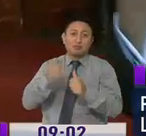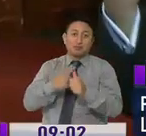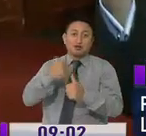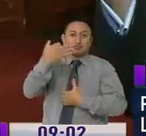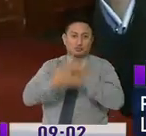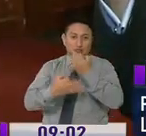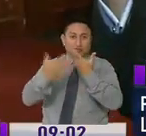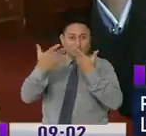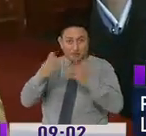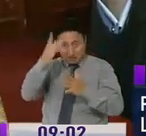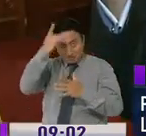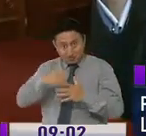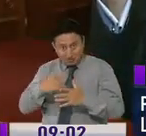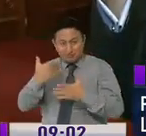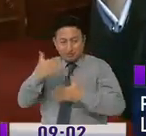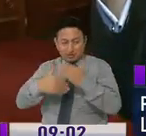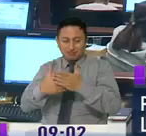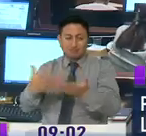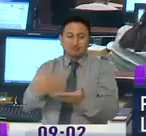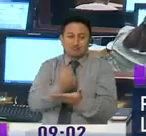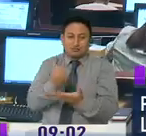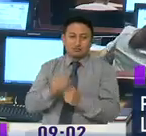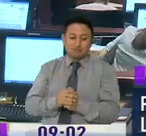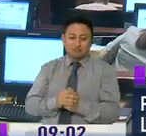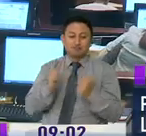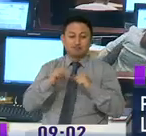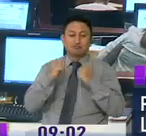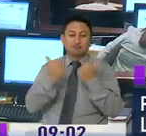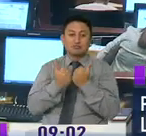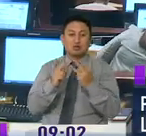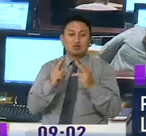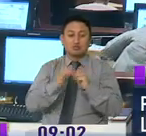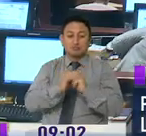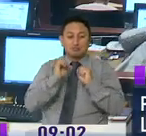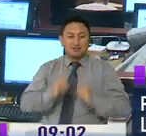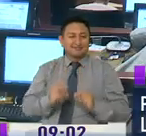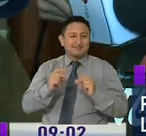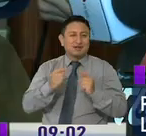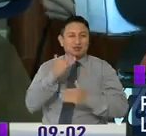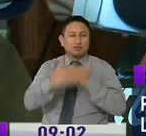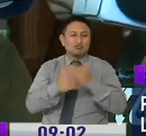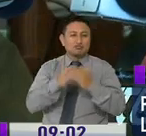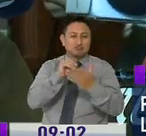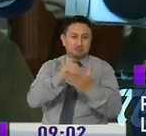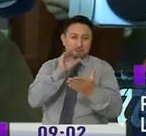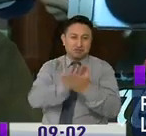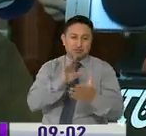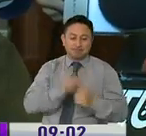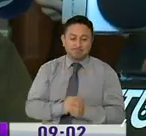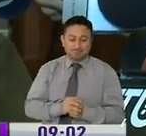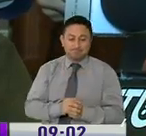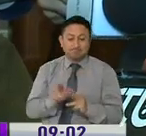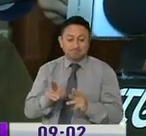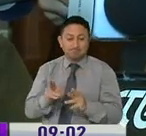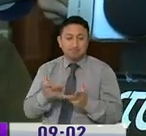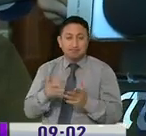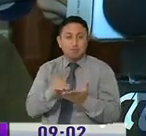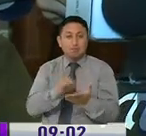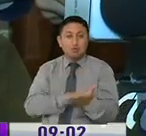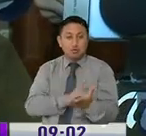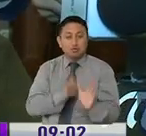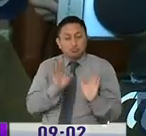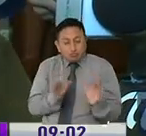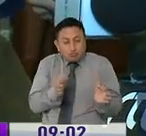cual varios legisladores esperan se pueda incorporar durante el trámite dentro de la Asamblea. Y ojalá en el proyecto, tardándonos un